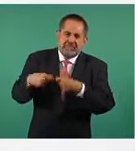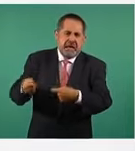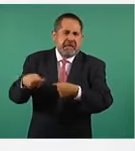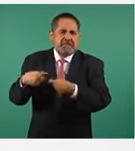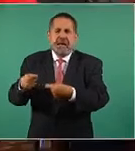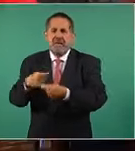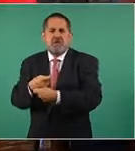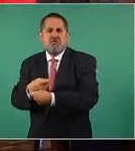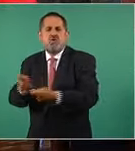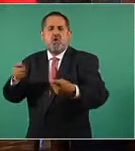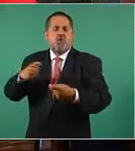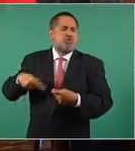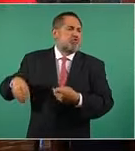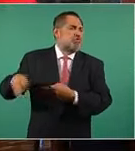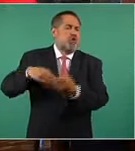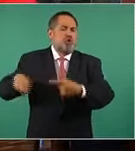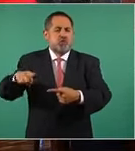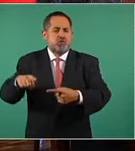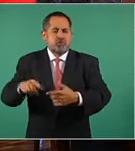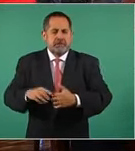actualidad.